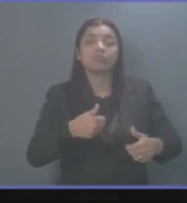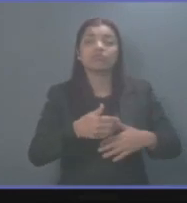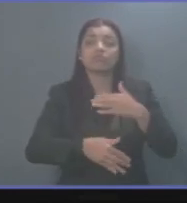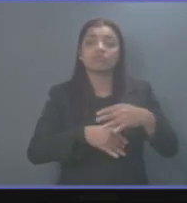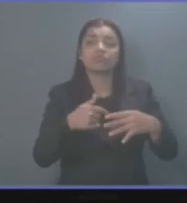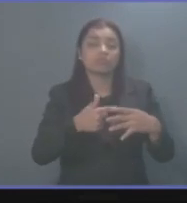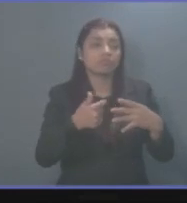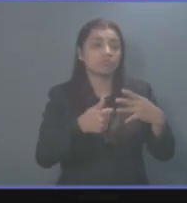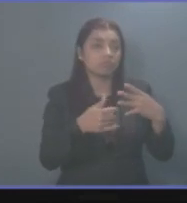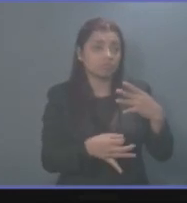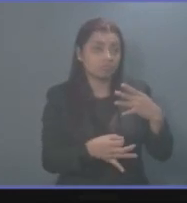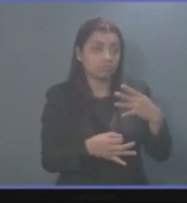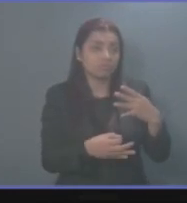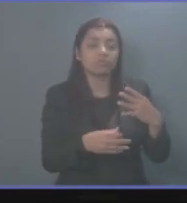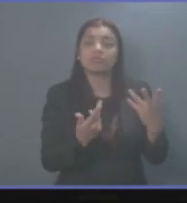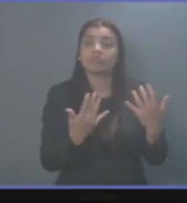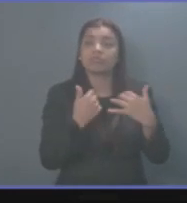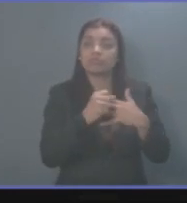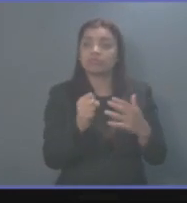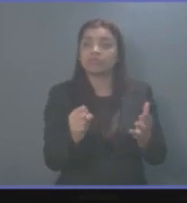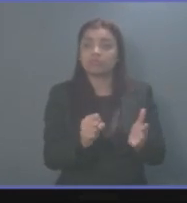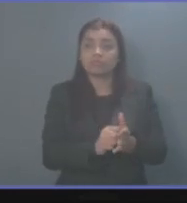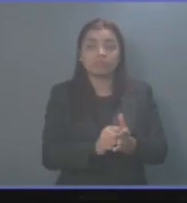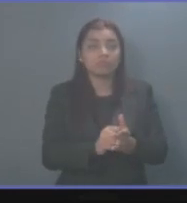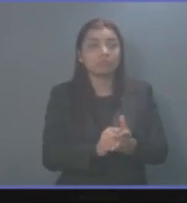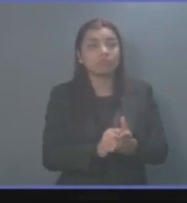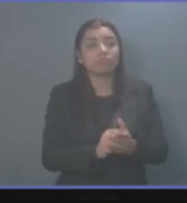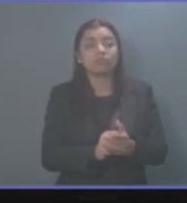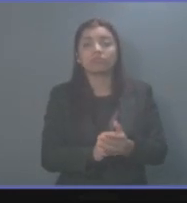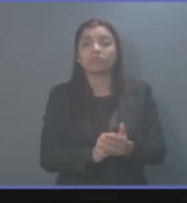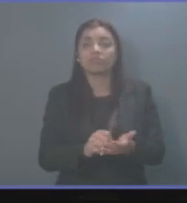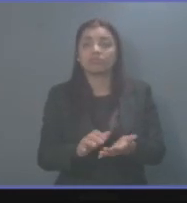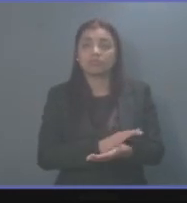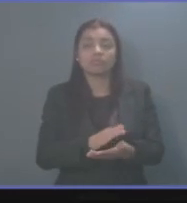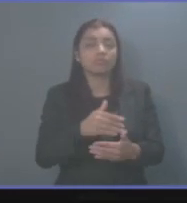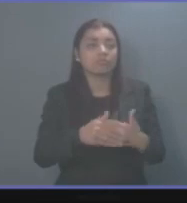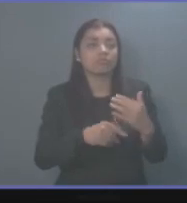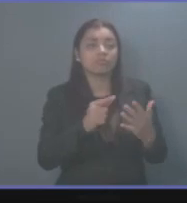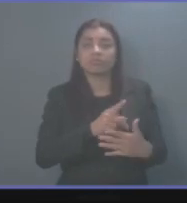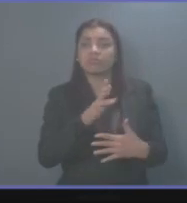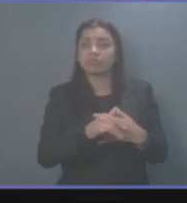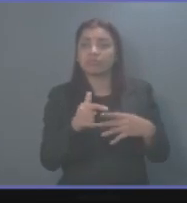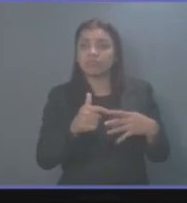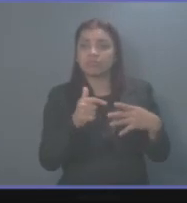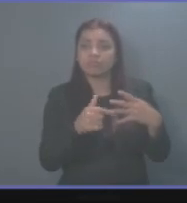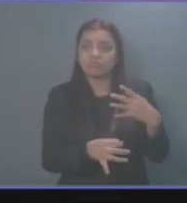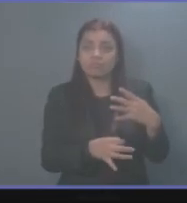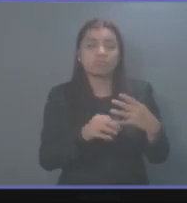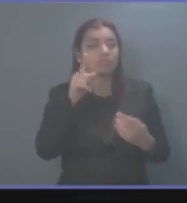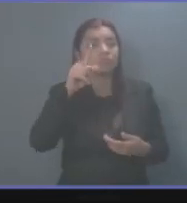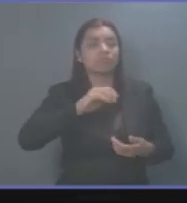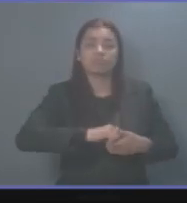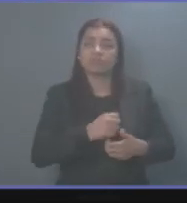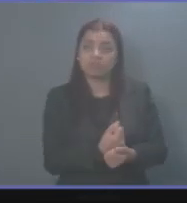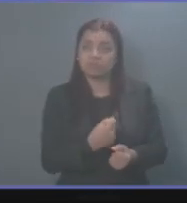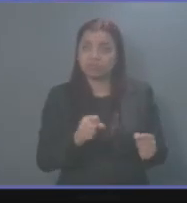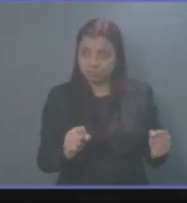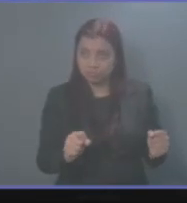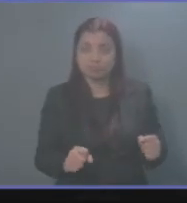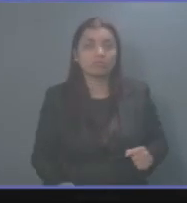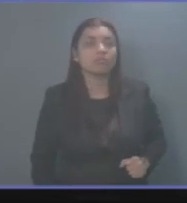hace del conocimiento del honorable pleno, adjuntando el respectivo proyecto de decreto Dios, Unión,